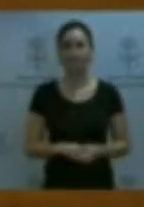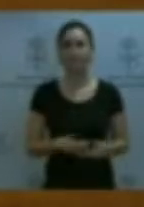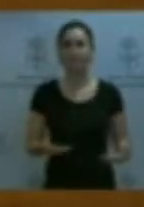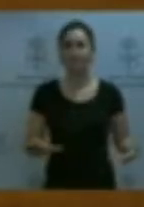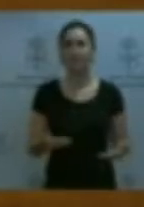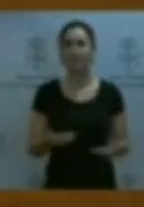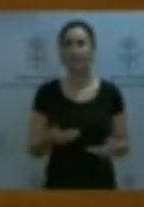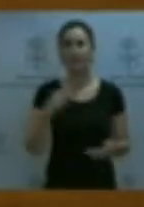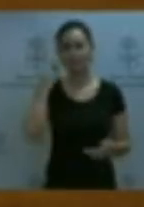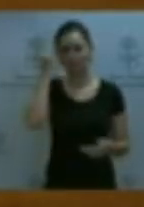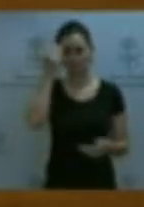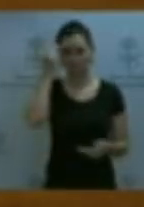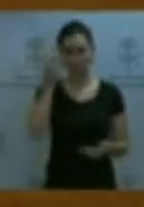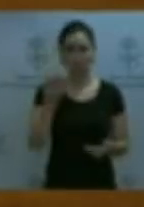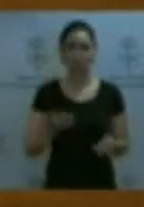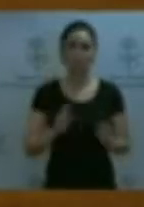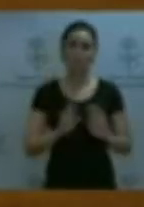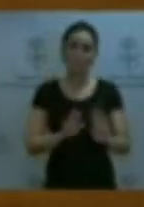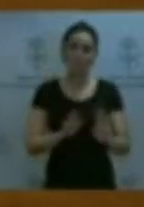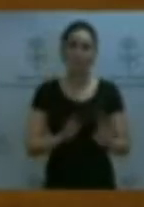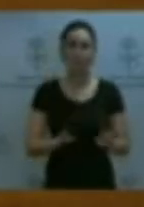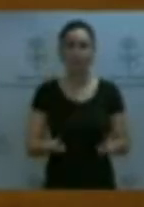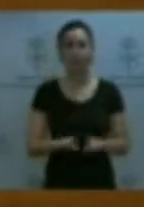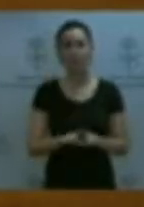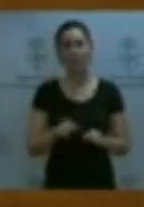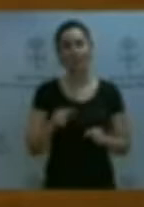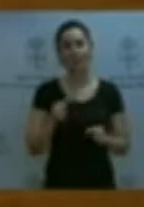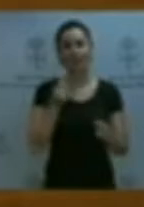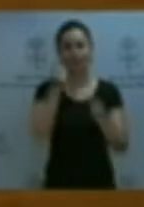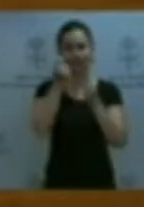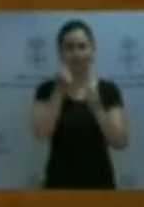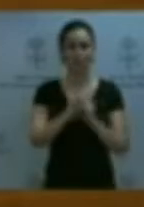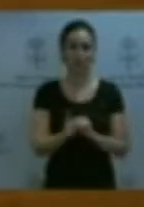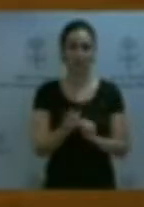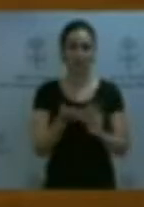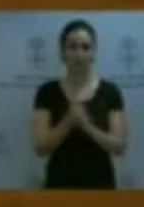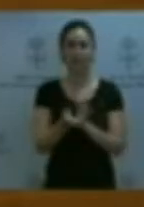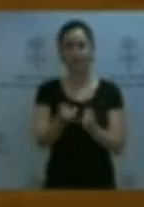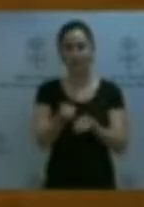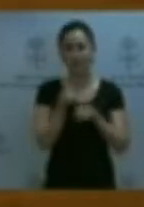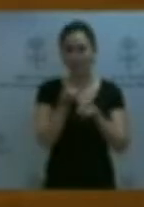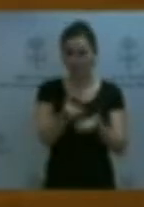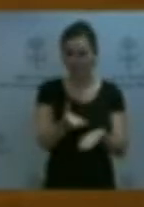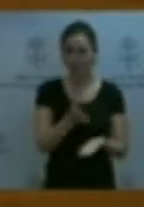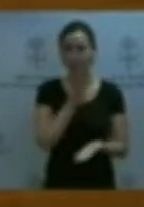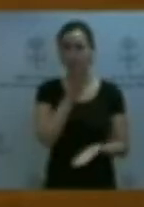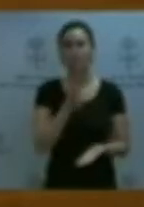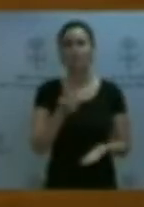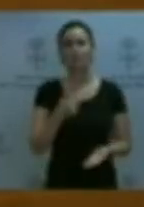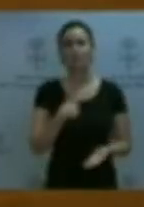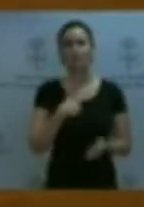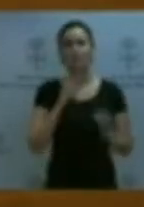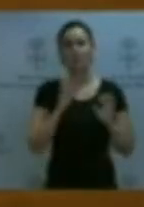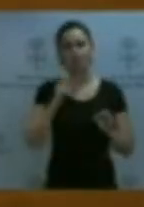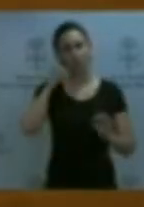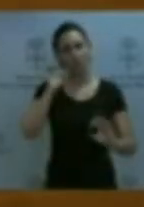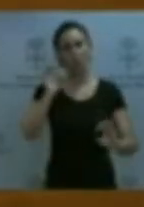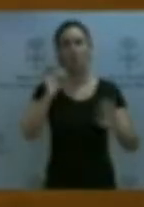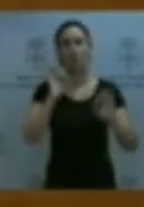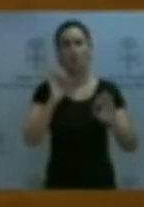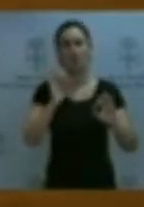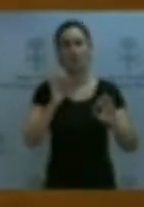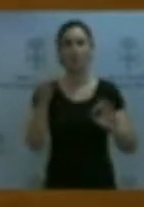una apreciación, es un dato, que naturalmente este aspecto debe tener acomodo, debe tener al ojo en